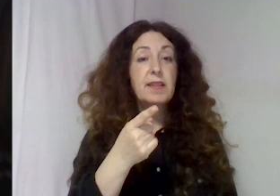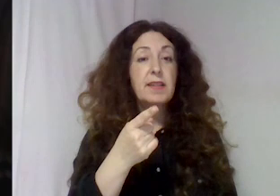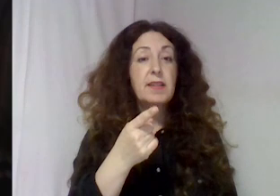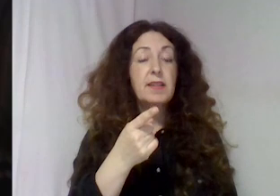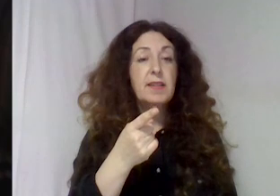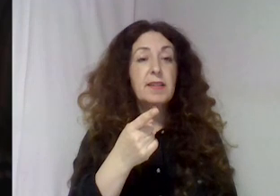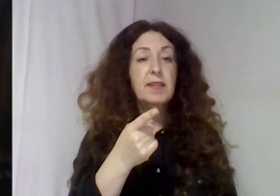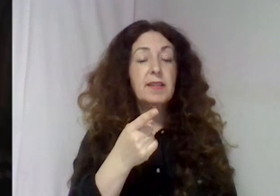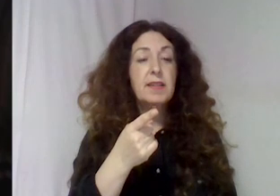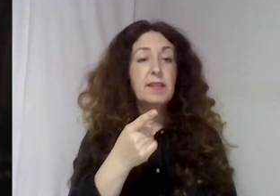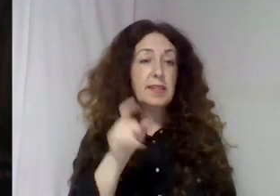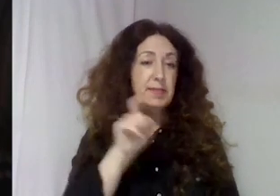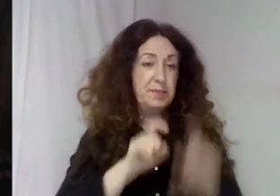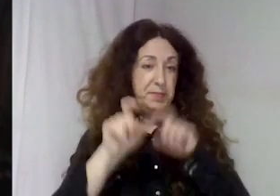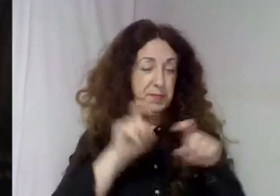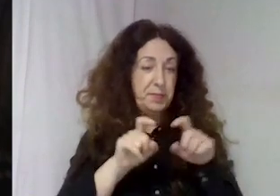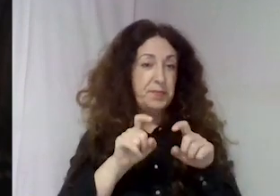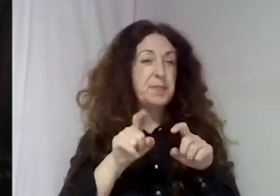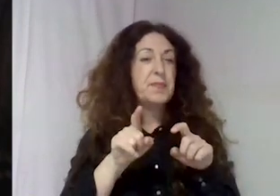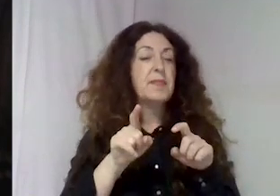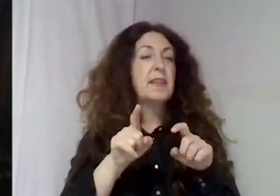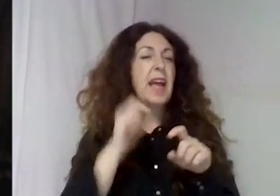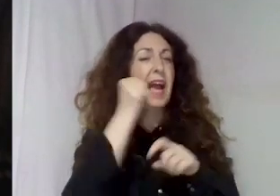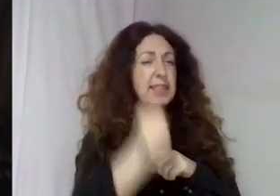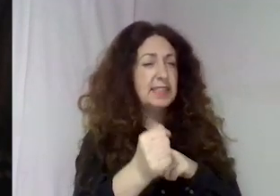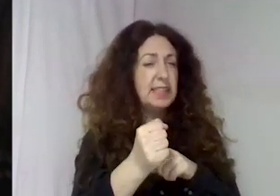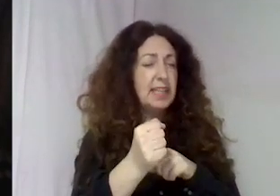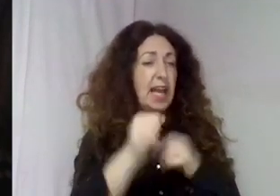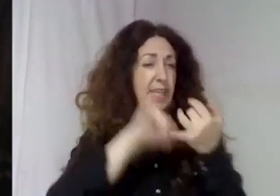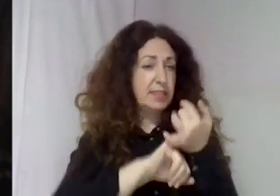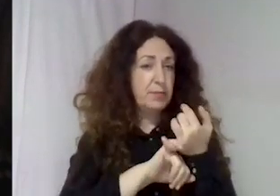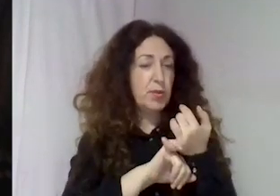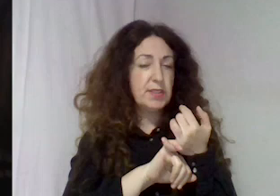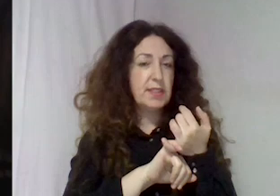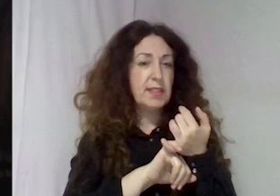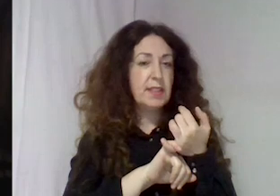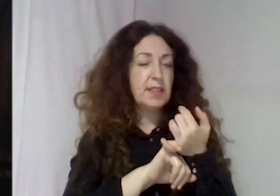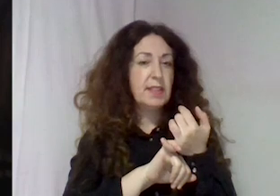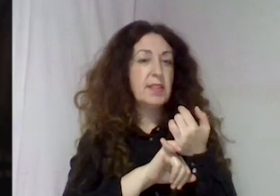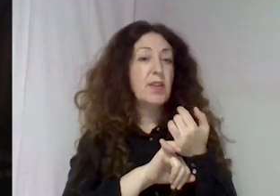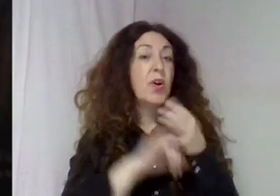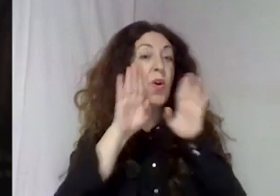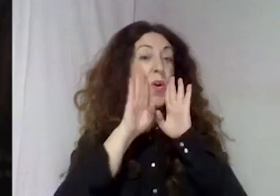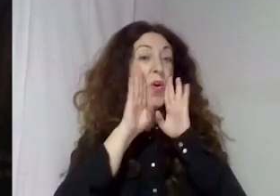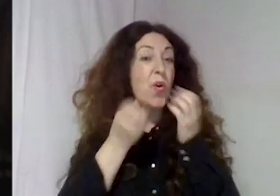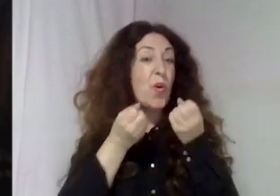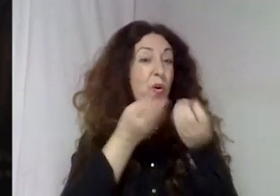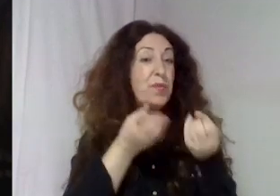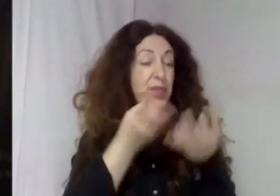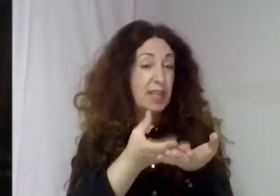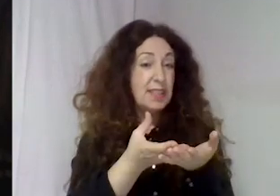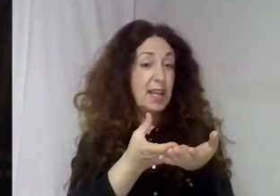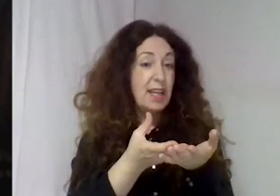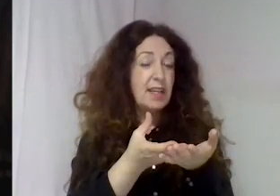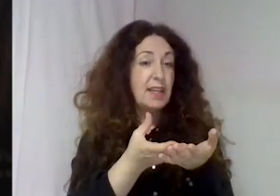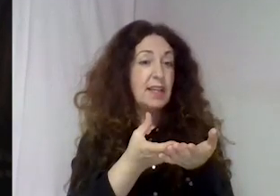reflexión, porque finalmente a lo mejor lo que une a estos tres personajes no es que sean asesinos, eso es, si me permite Javier, con